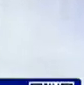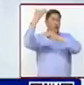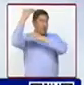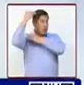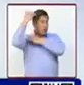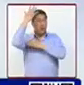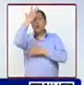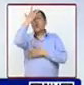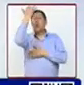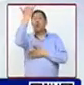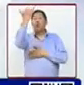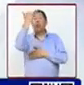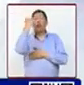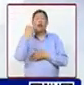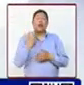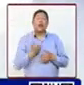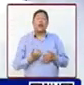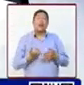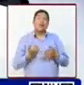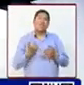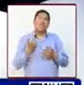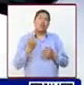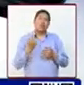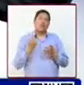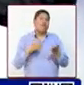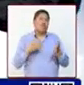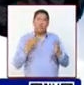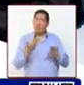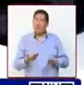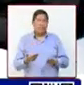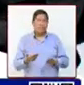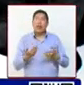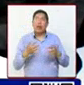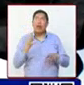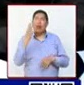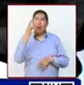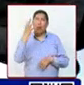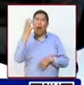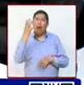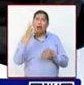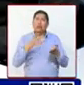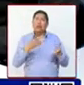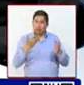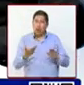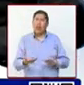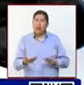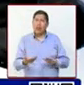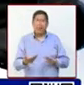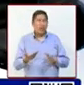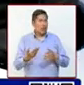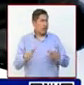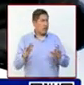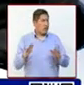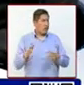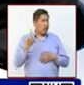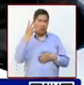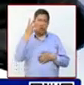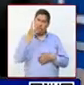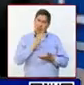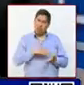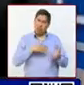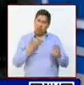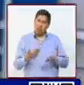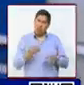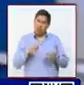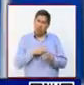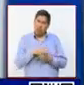seguimos con la información porque una nueva muerte por COVID. Es la cuarta en lo que va del mes. Estamos empezando el año. Ya tienen 4 muertes